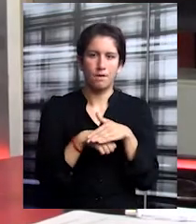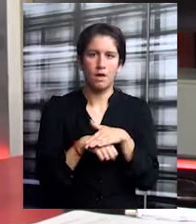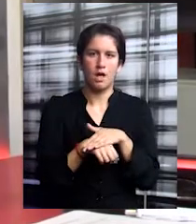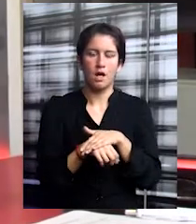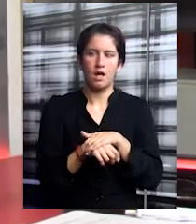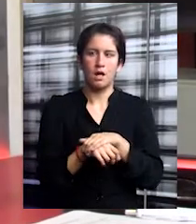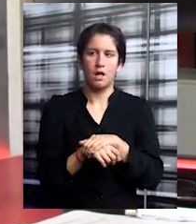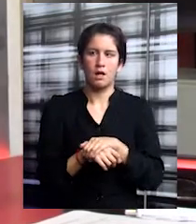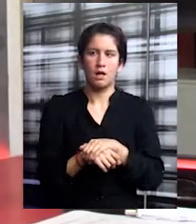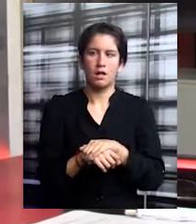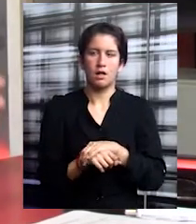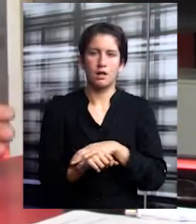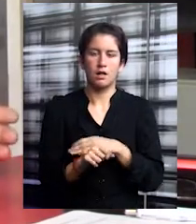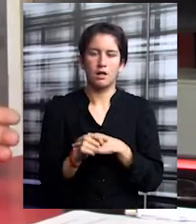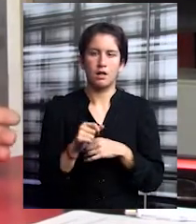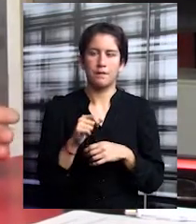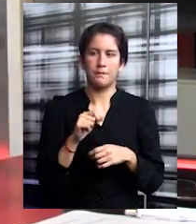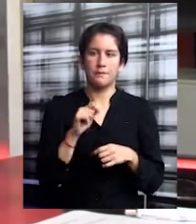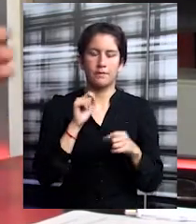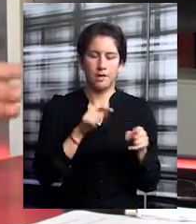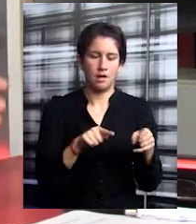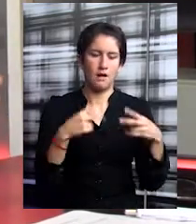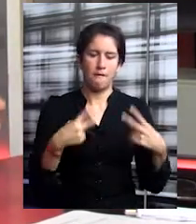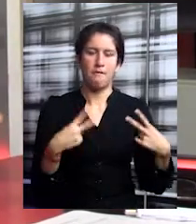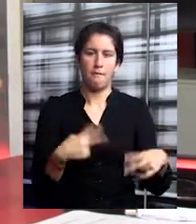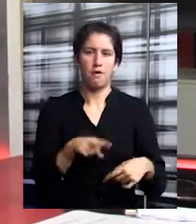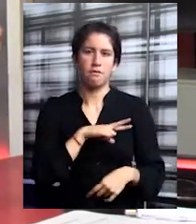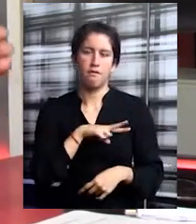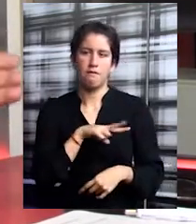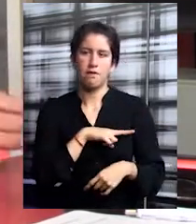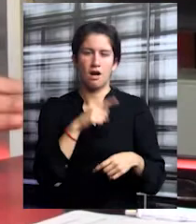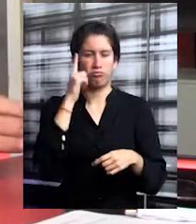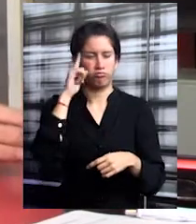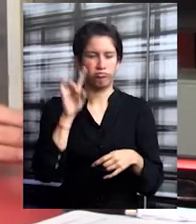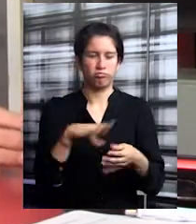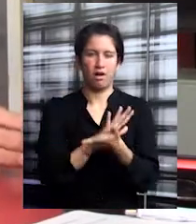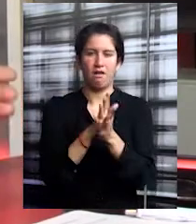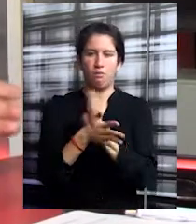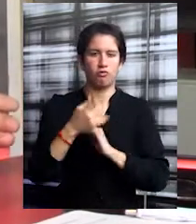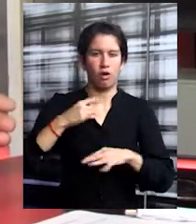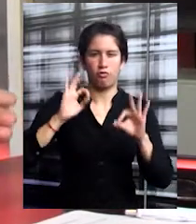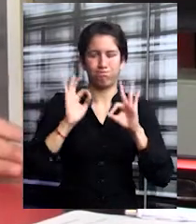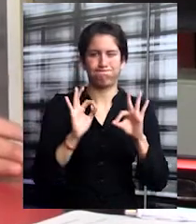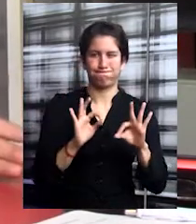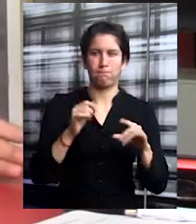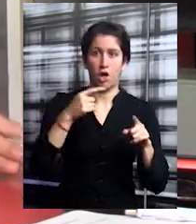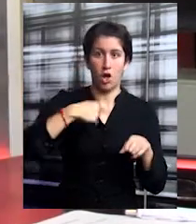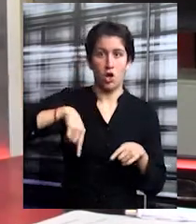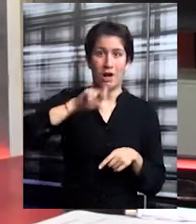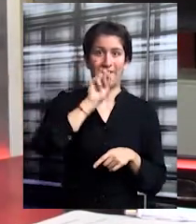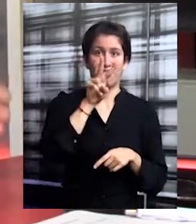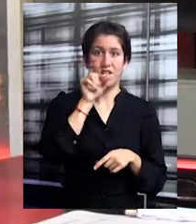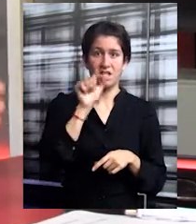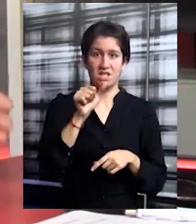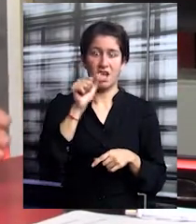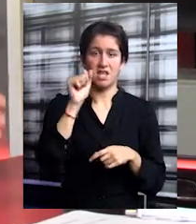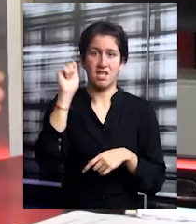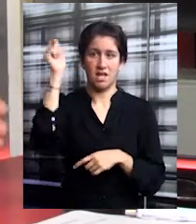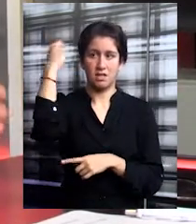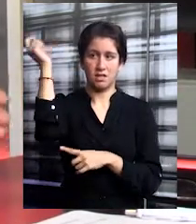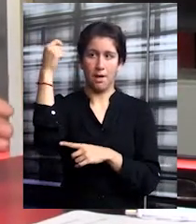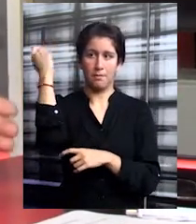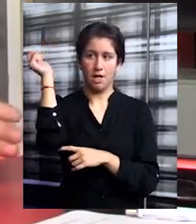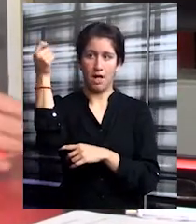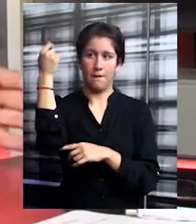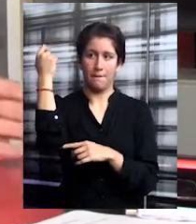Viña, que todos sabemos que es súper complejo. Estoy simplemente diciendo que el 26 de septiembre hay un